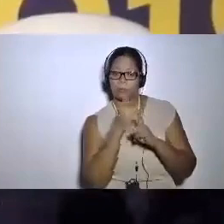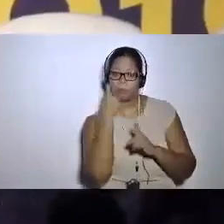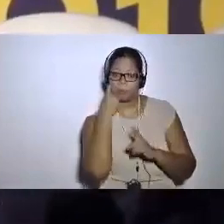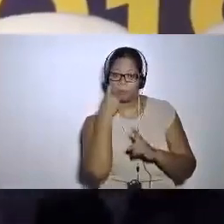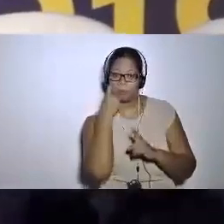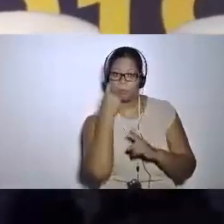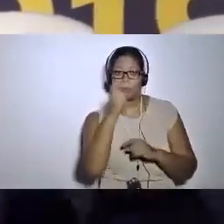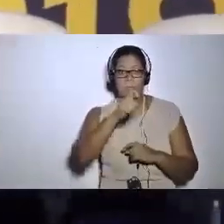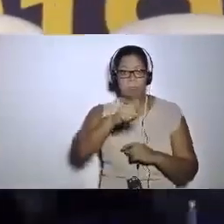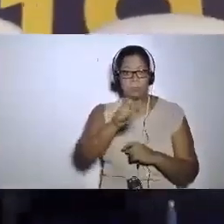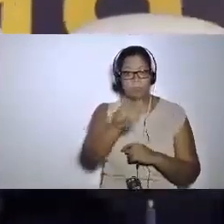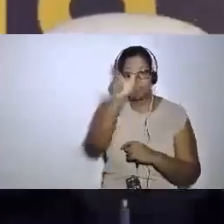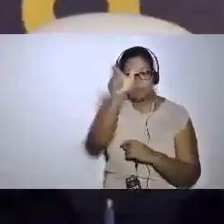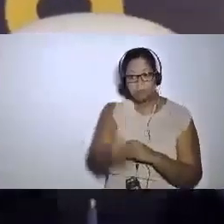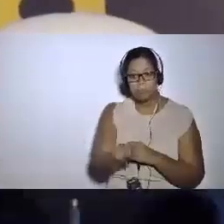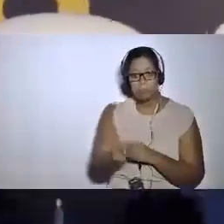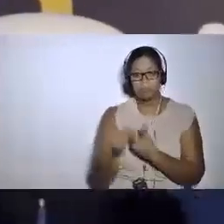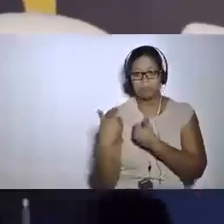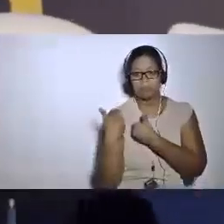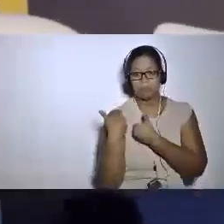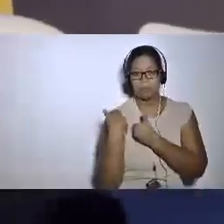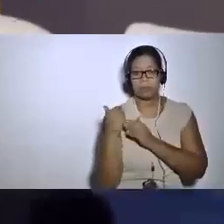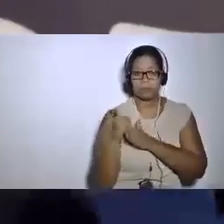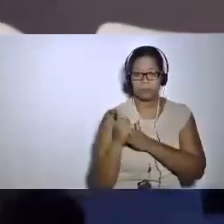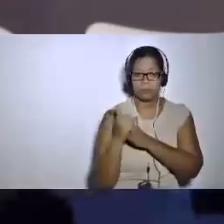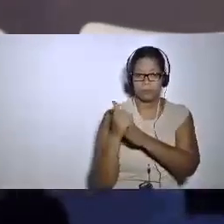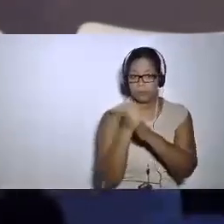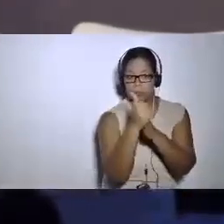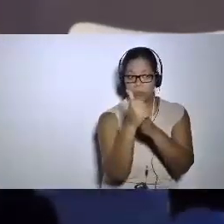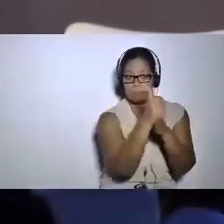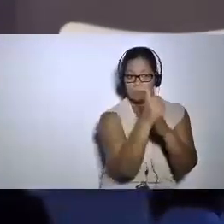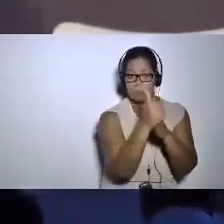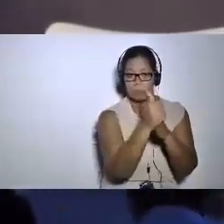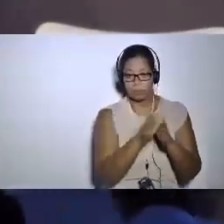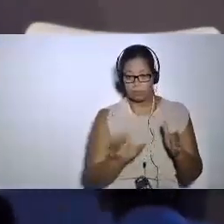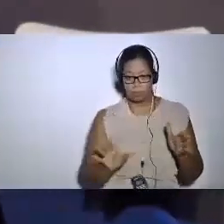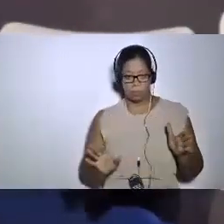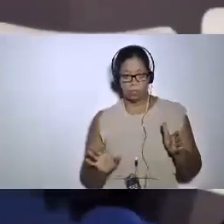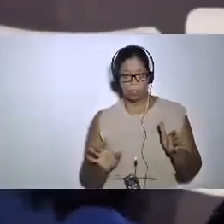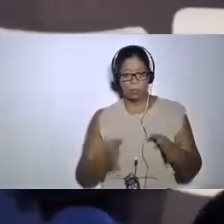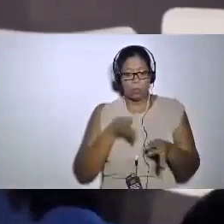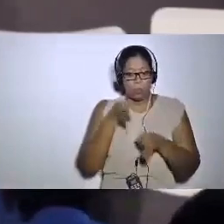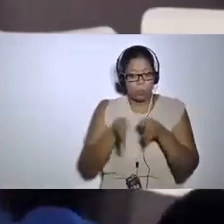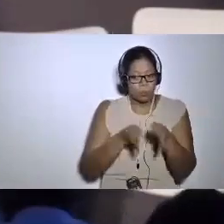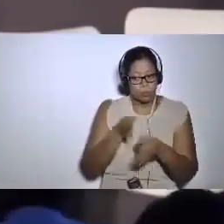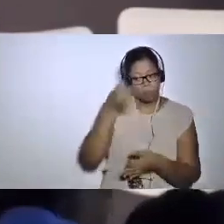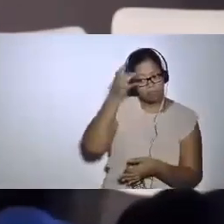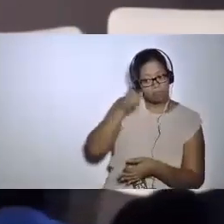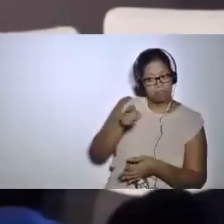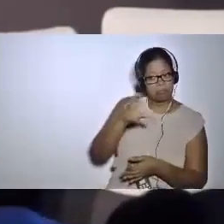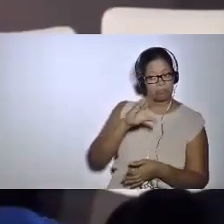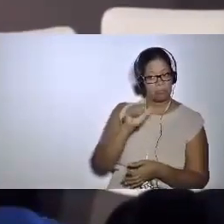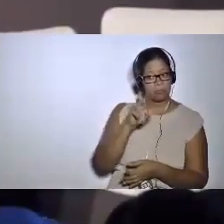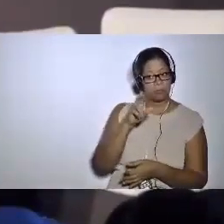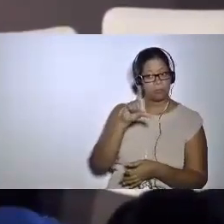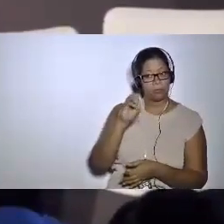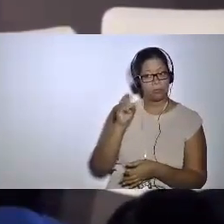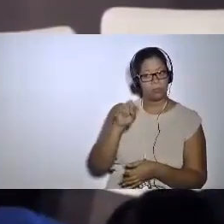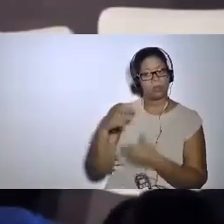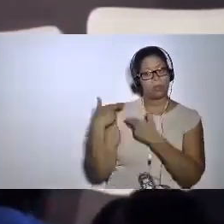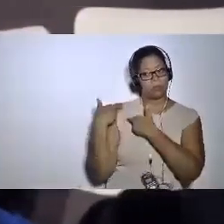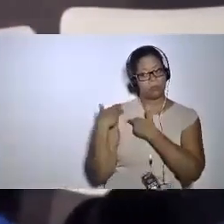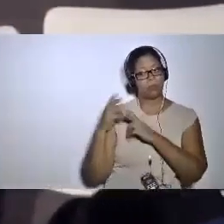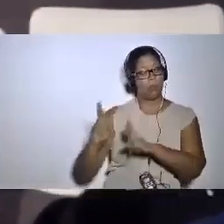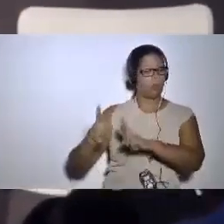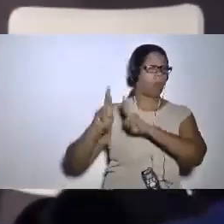bastante obvio que necesitamos a alguien que dirija, que lo conduzca. Carlos, probablemente ese es su papel, que usted nos dirija